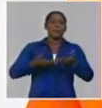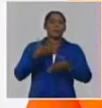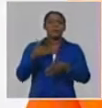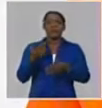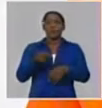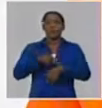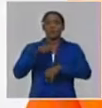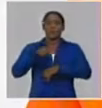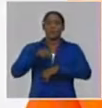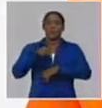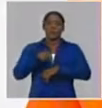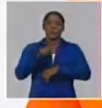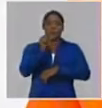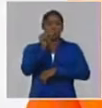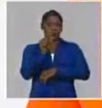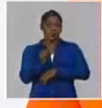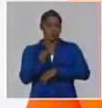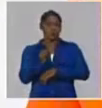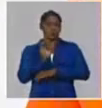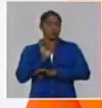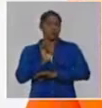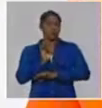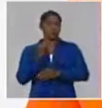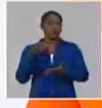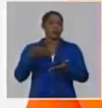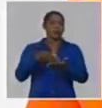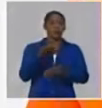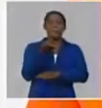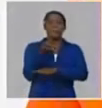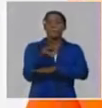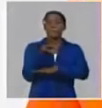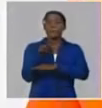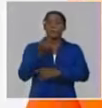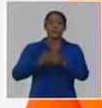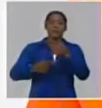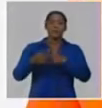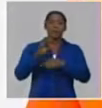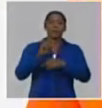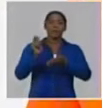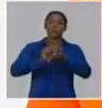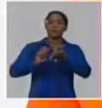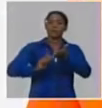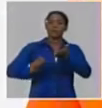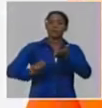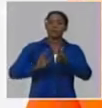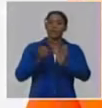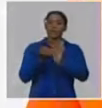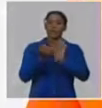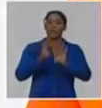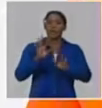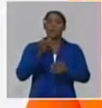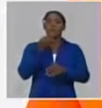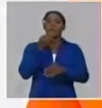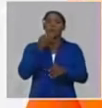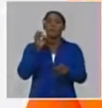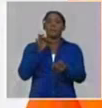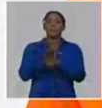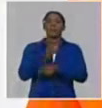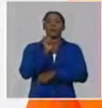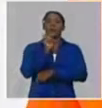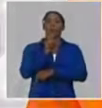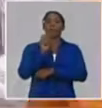inmediata en el momento en que la persona se hace la solicitud, y una vez inscrito podrá hacer las compras en cualquiera de las